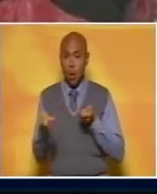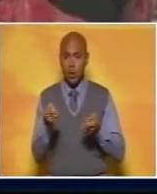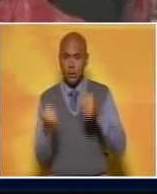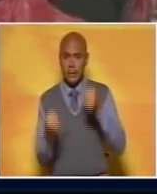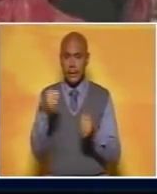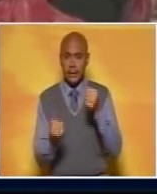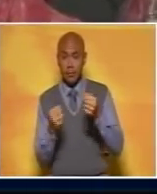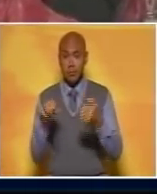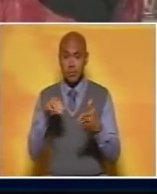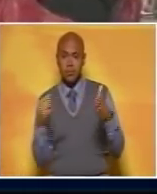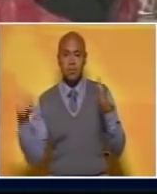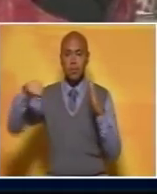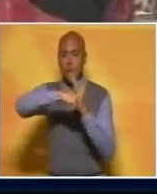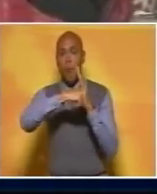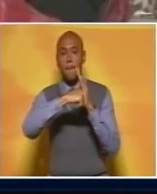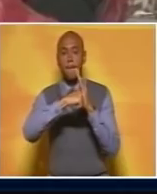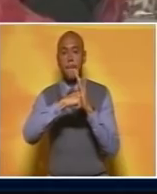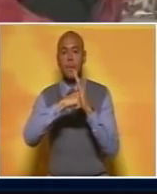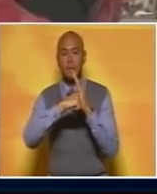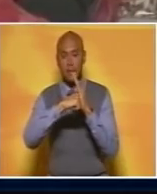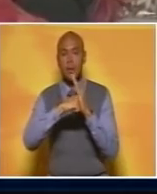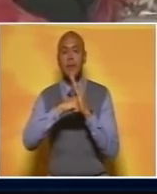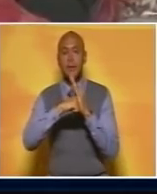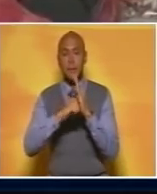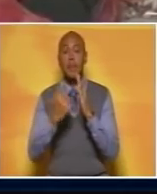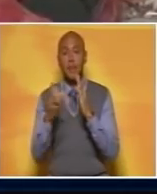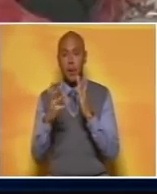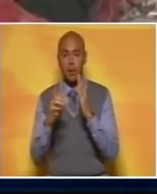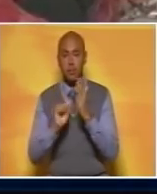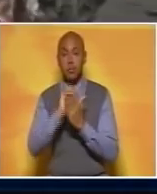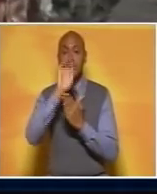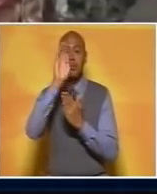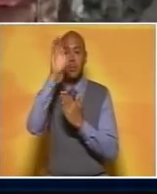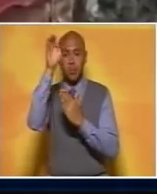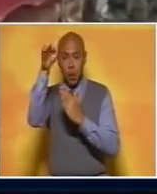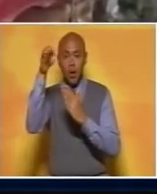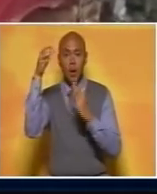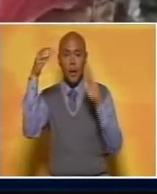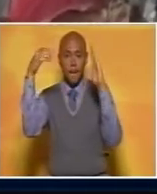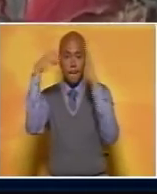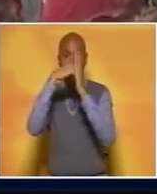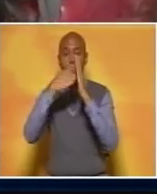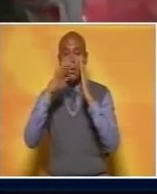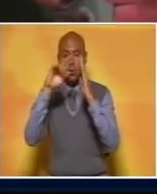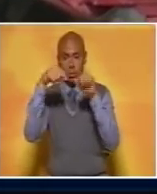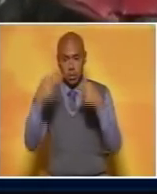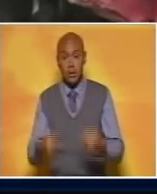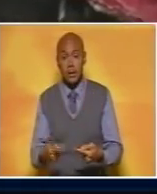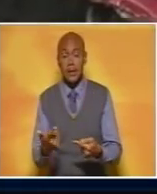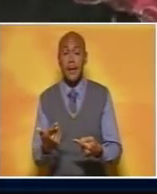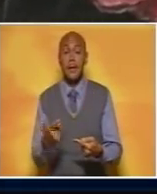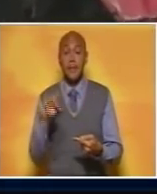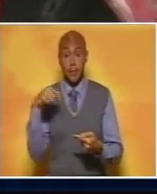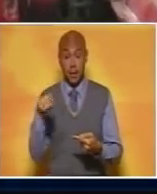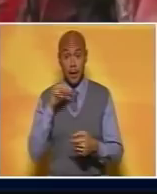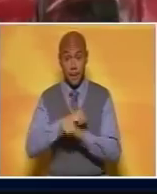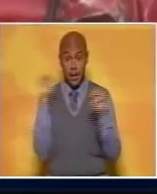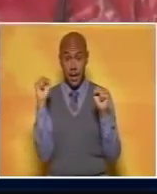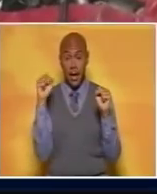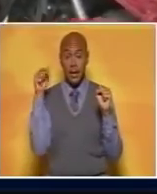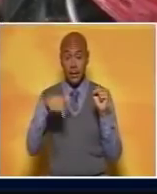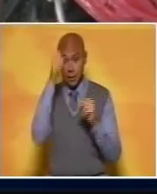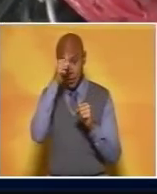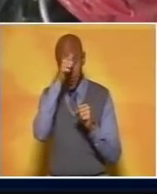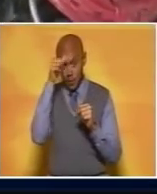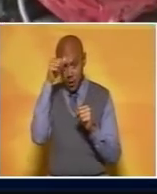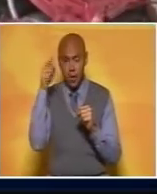control. Chocó contra una valla y el carro fue impulsado en el aire. El accidente se produjo la mañana de este domingo en un inmueble que pertenece a